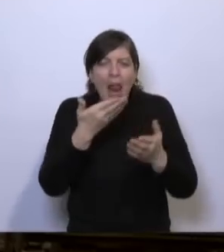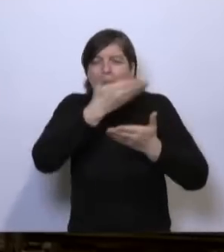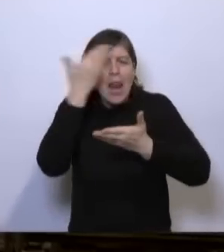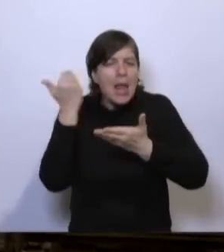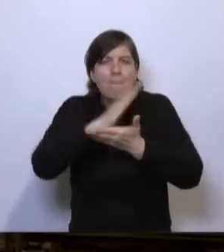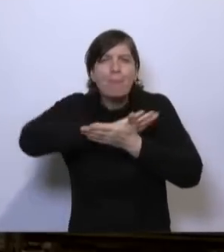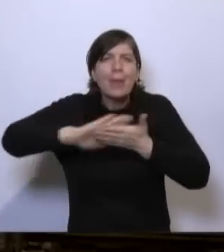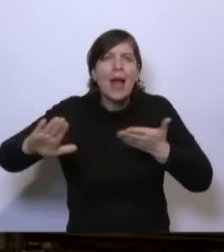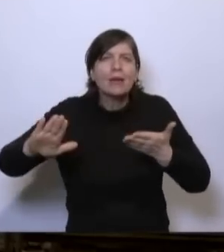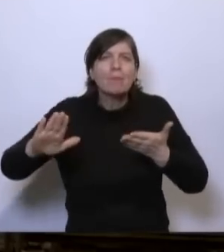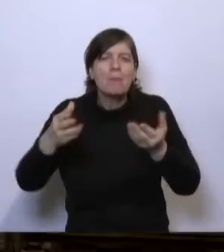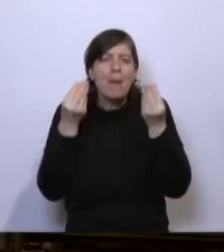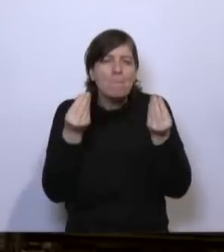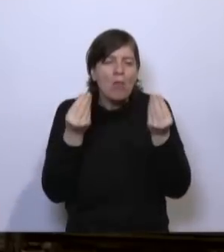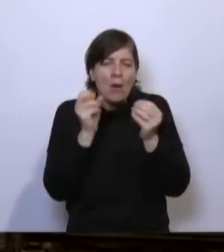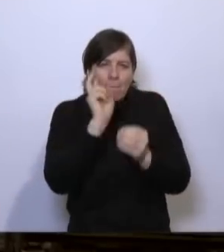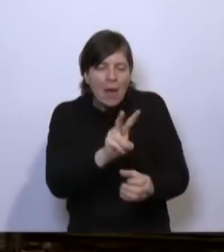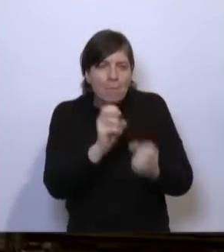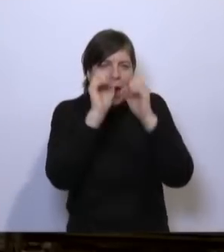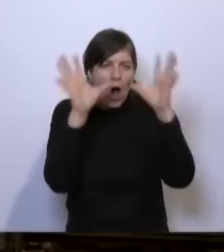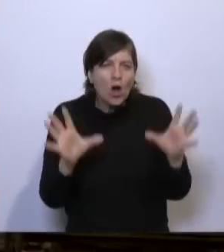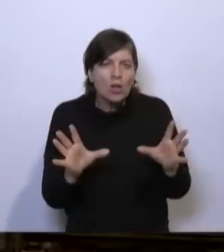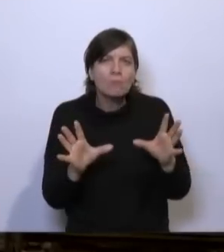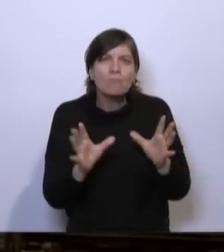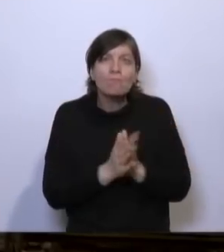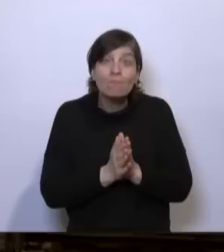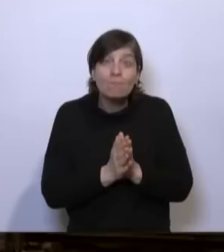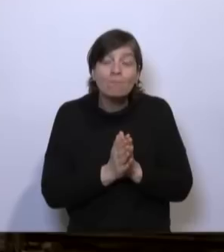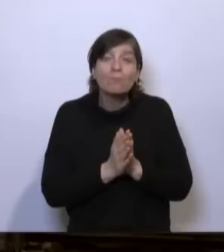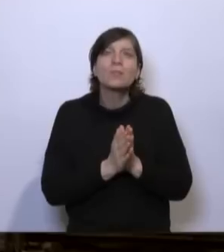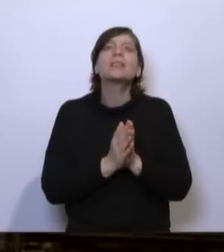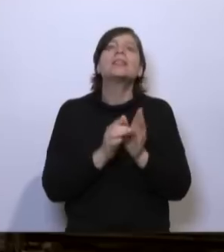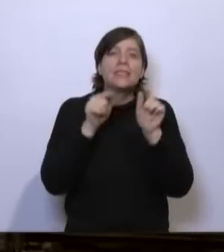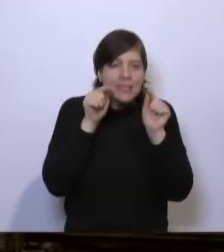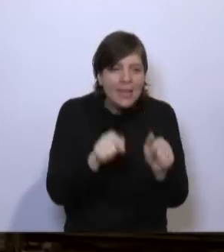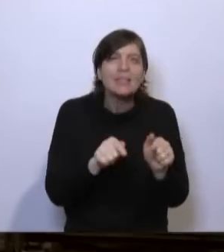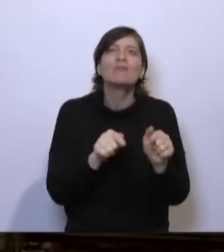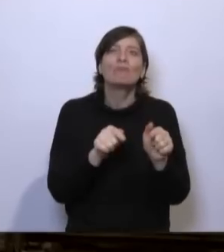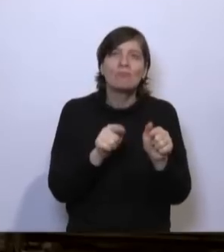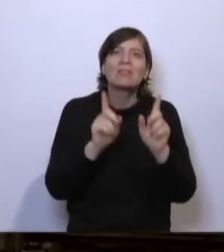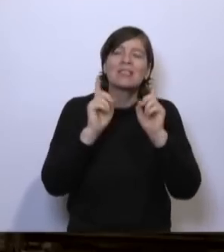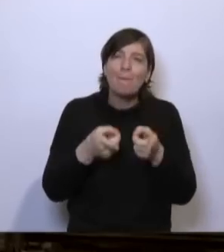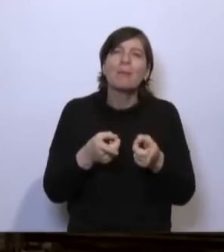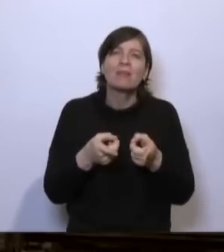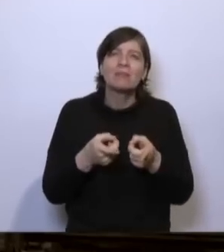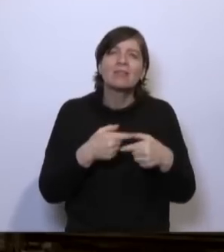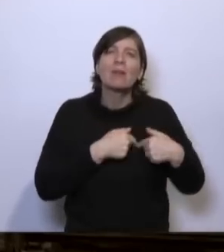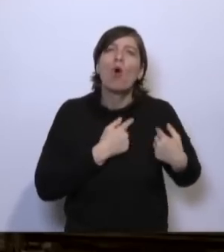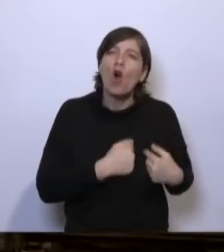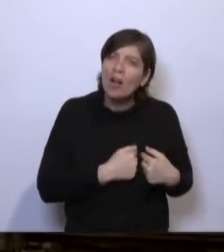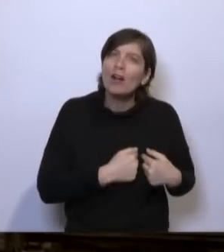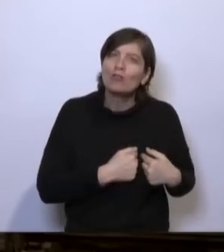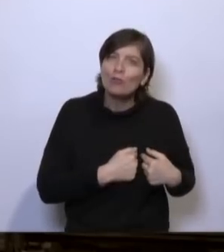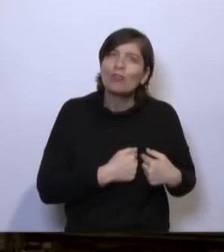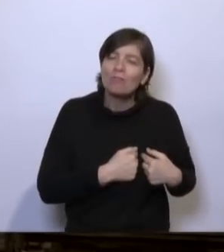la mirada para poder ver más claro. Y sin lugar a dudas, también tenemos que tener este corazón, como